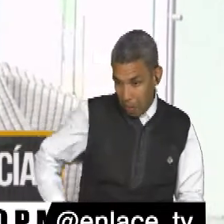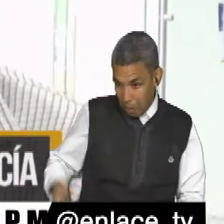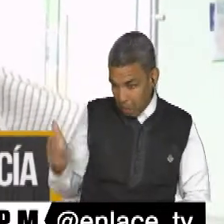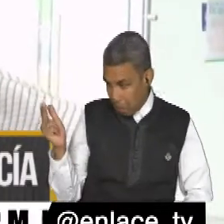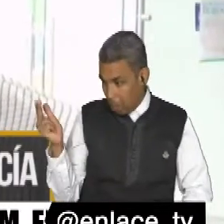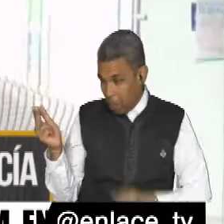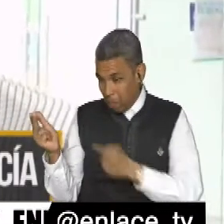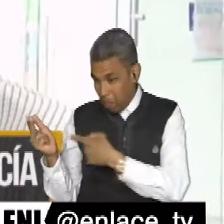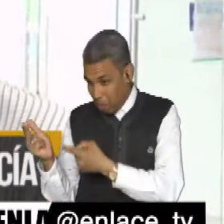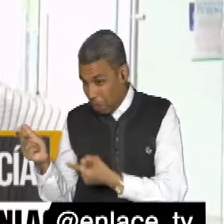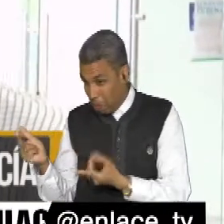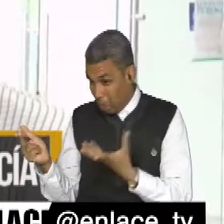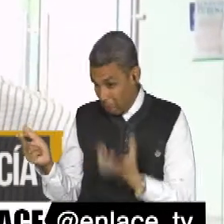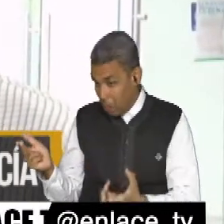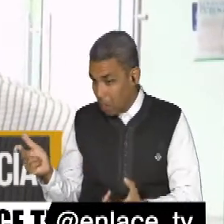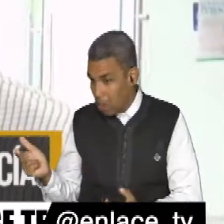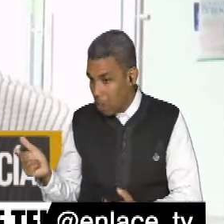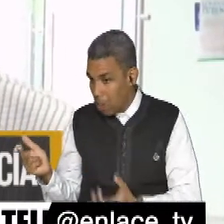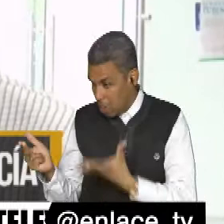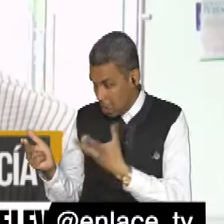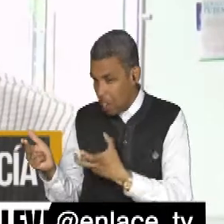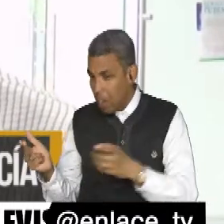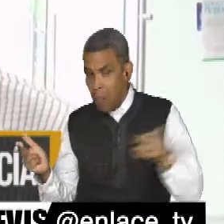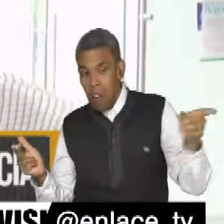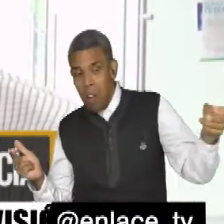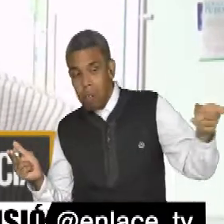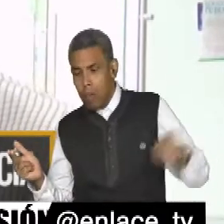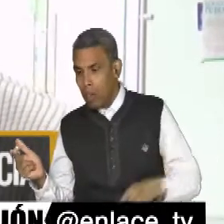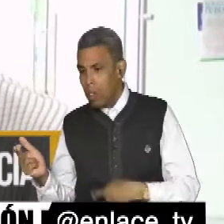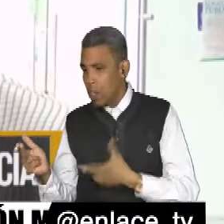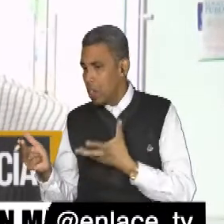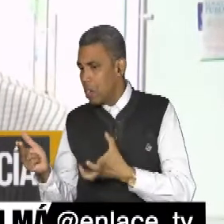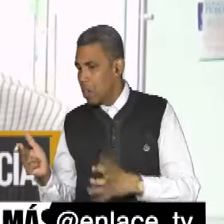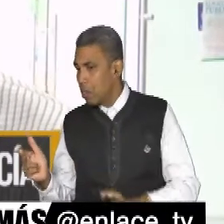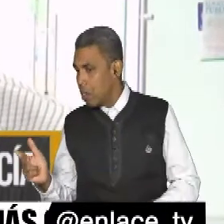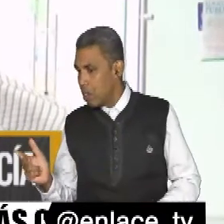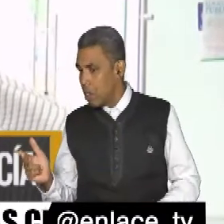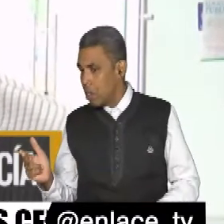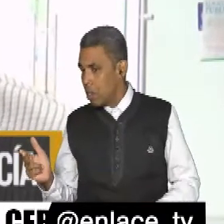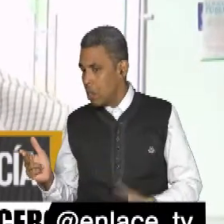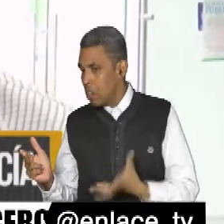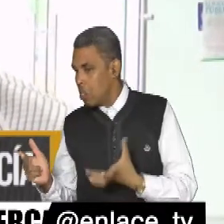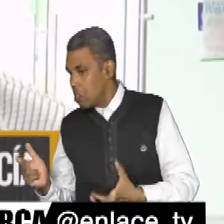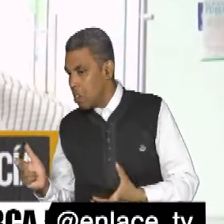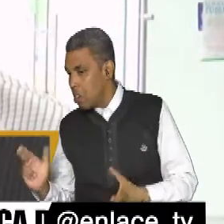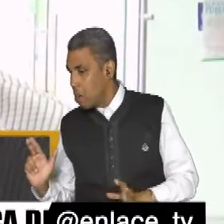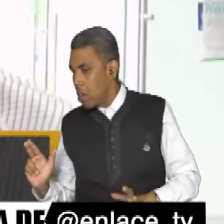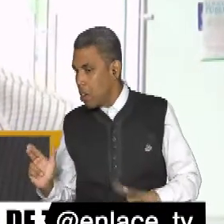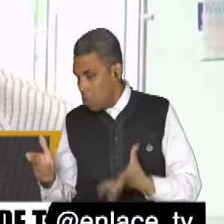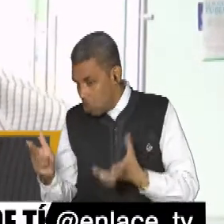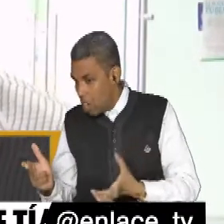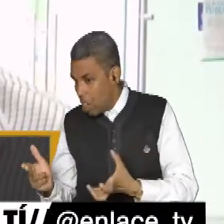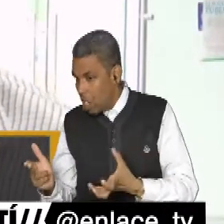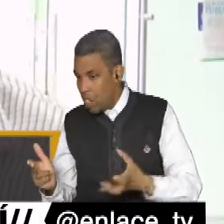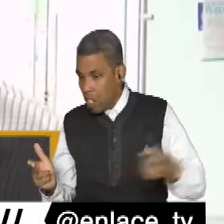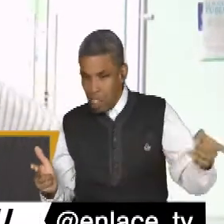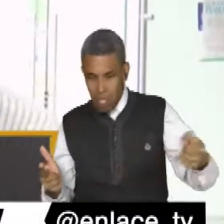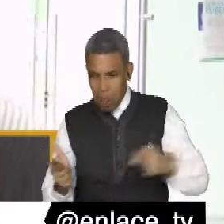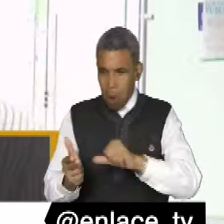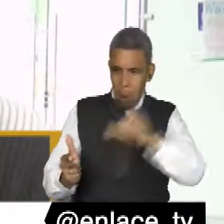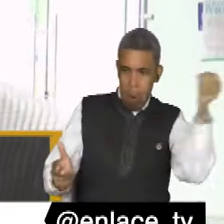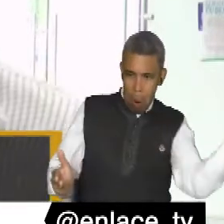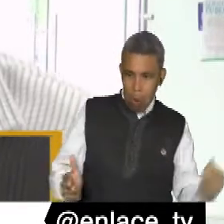le dijeron que si ellos querían lo embalaban, que nada más era ponerle el 38 ahí para que tuviera la huella de ellos y ya, nada más.